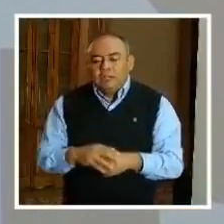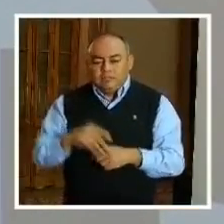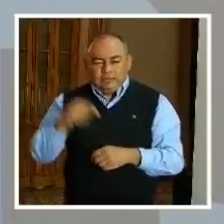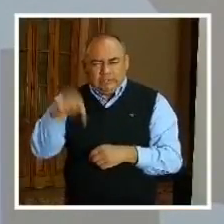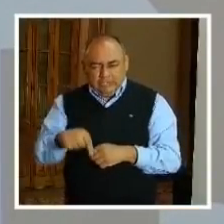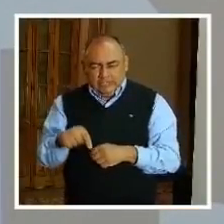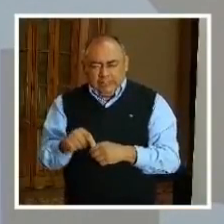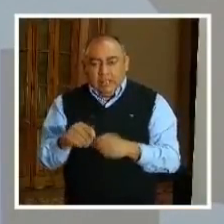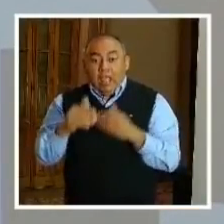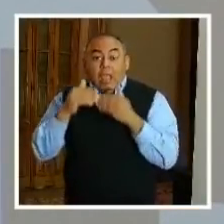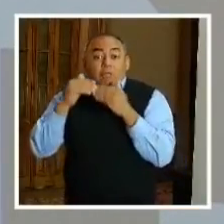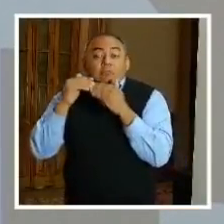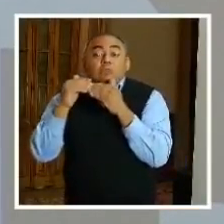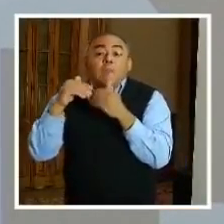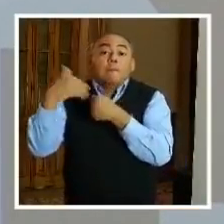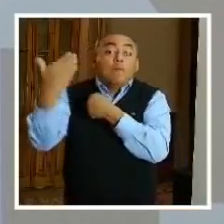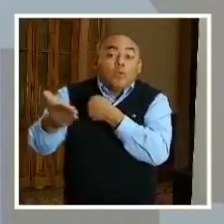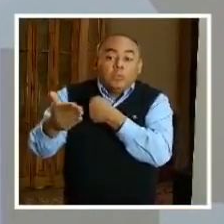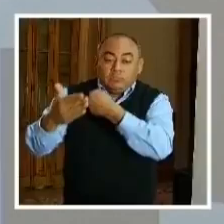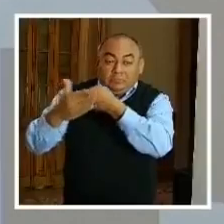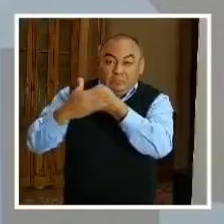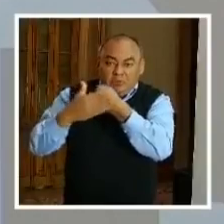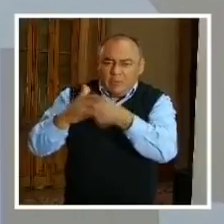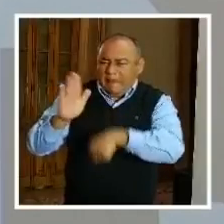en movilidad.